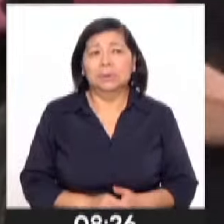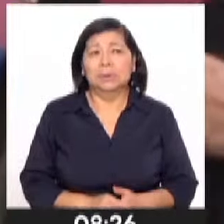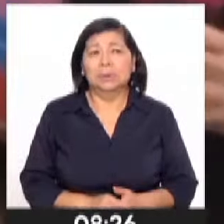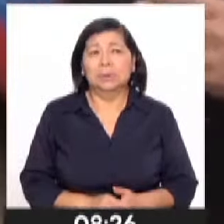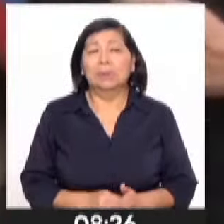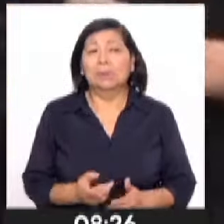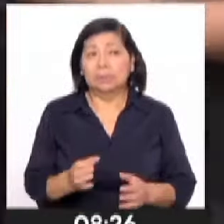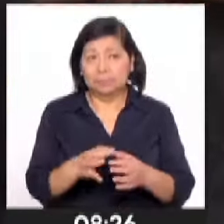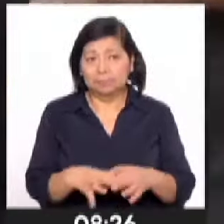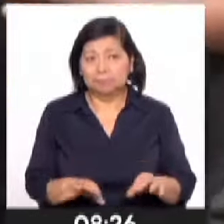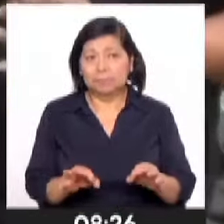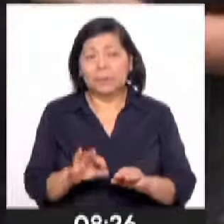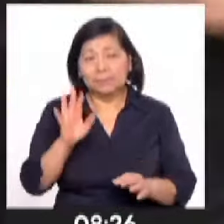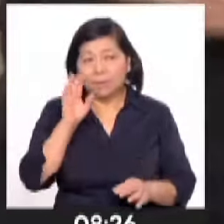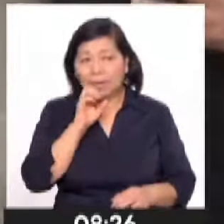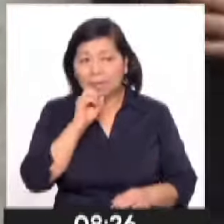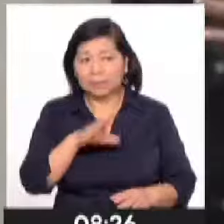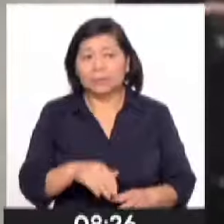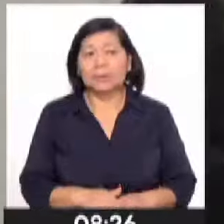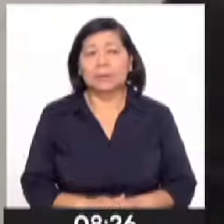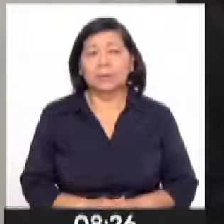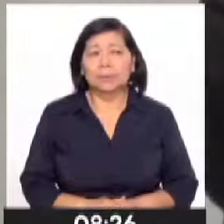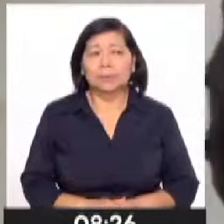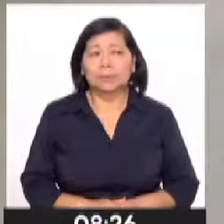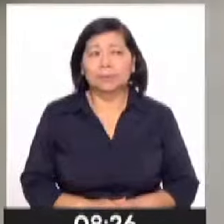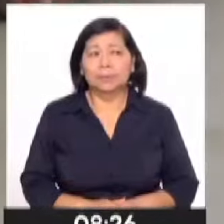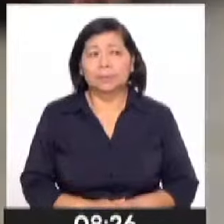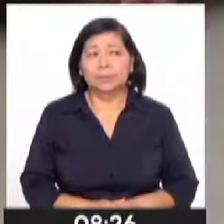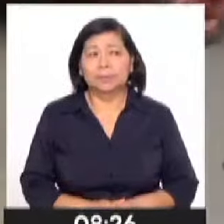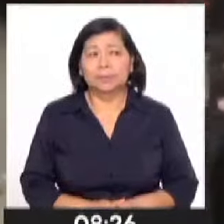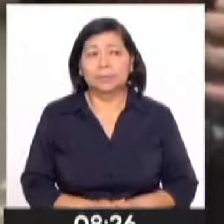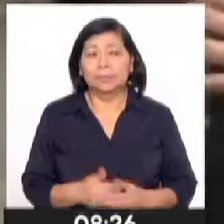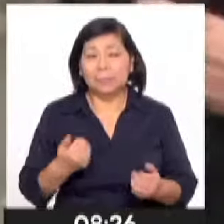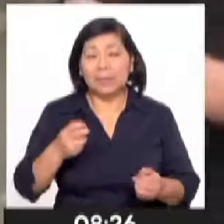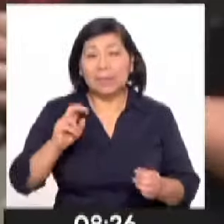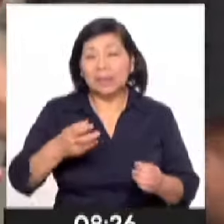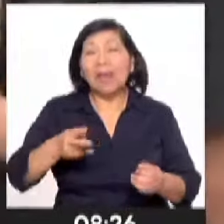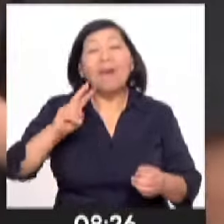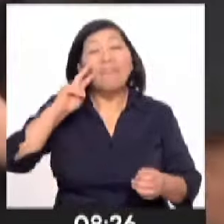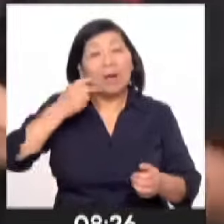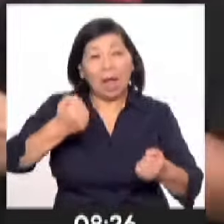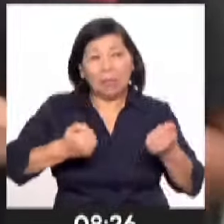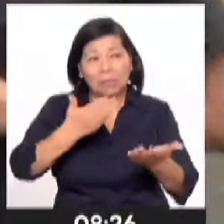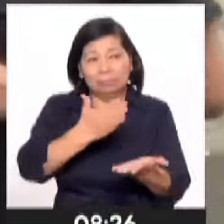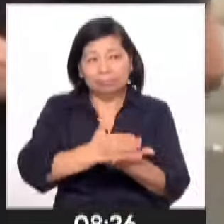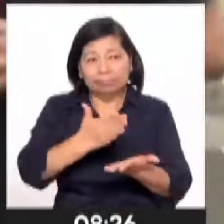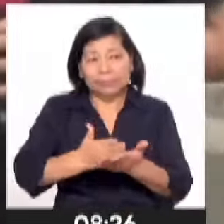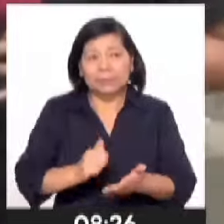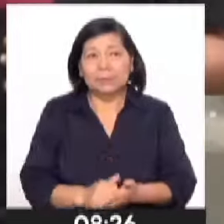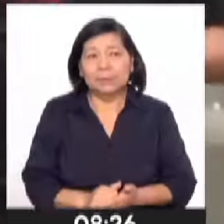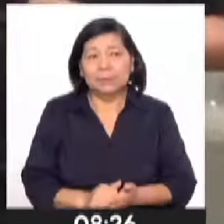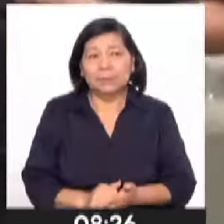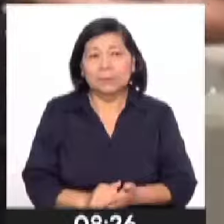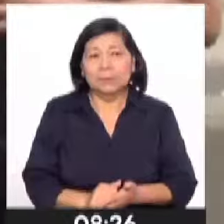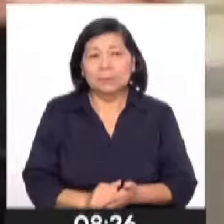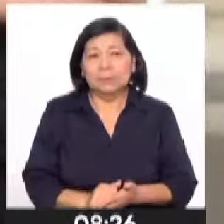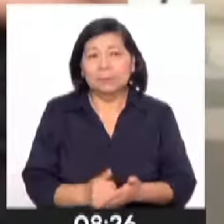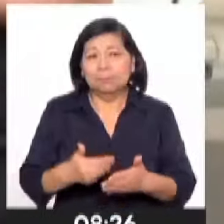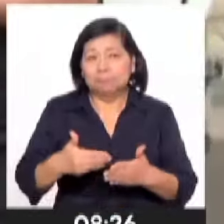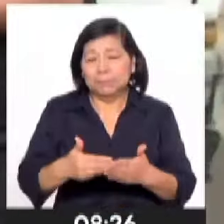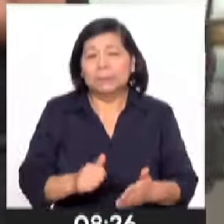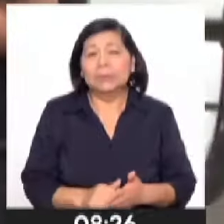un dato importante para la policía, porque este es uno de sus paraderos finales. Estos delincuentes estarían haciendo un seguimiento, no solamente sería algo al